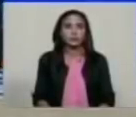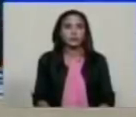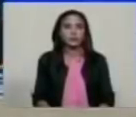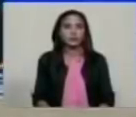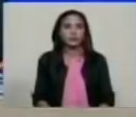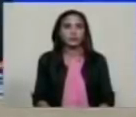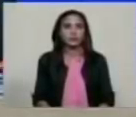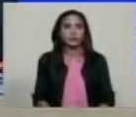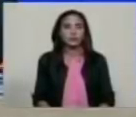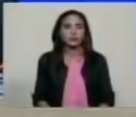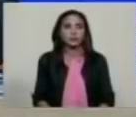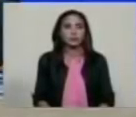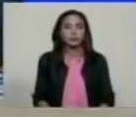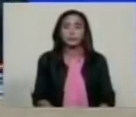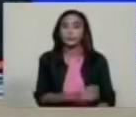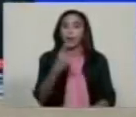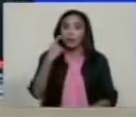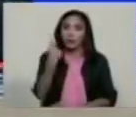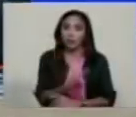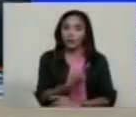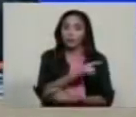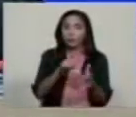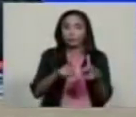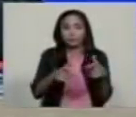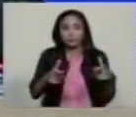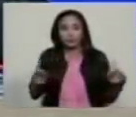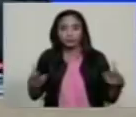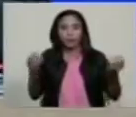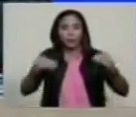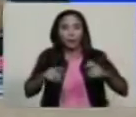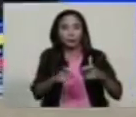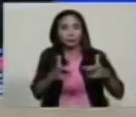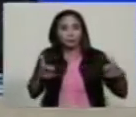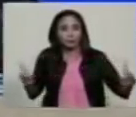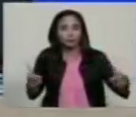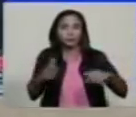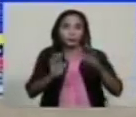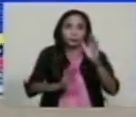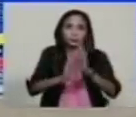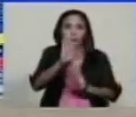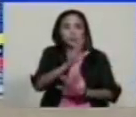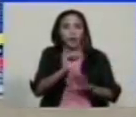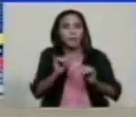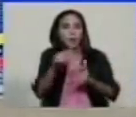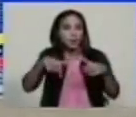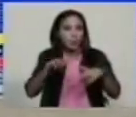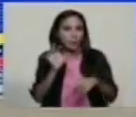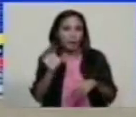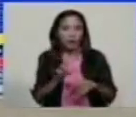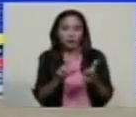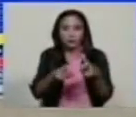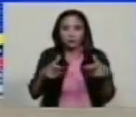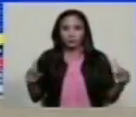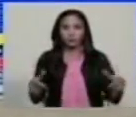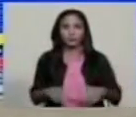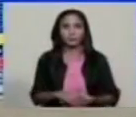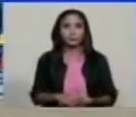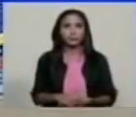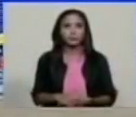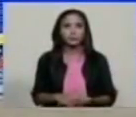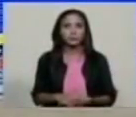Y debemos crecer y expandir las fuerzas productivas hacia adentro y desde adentro